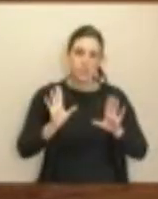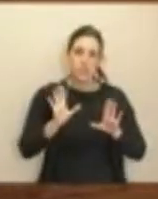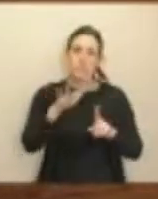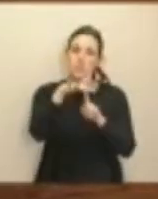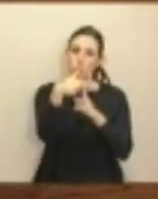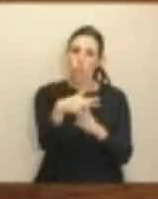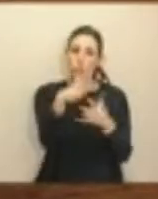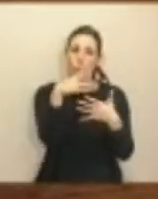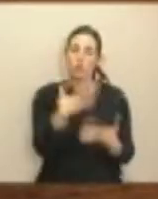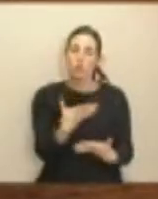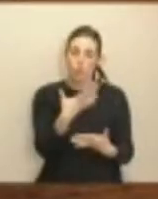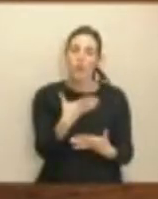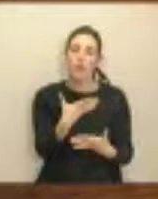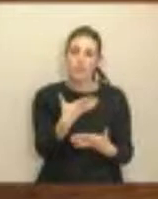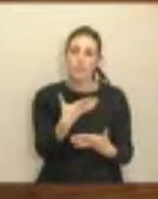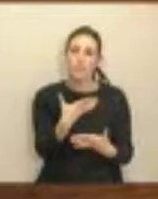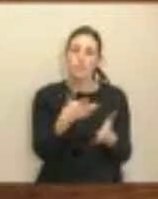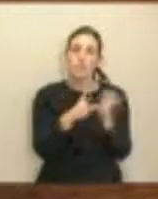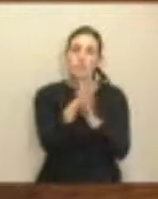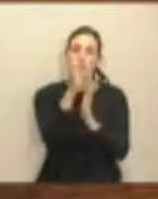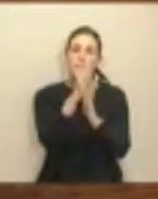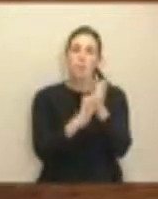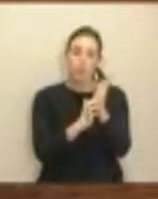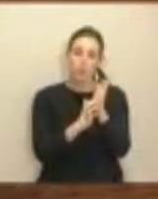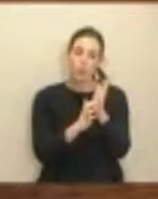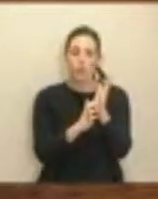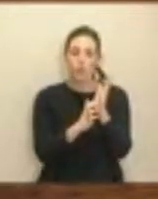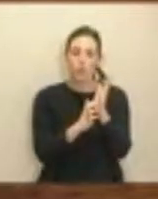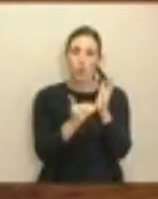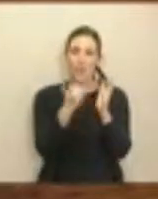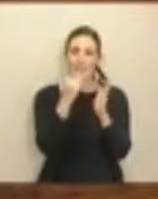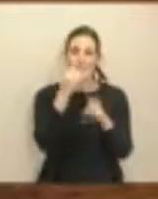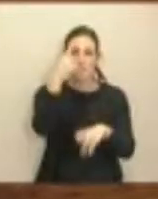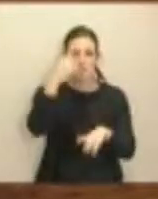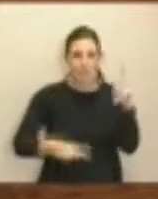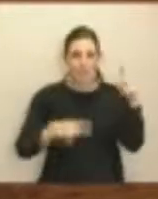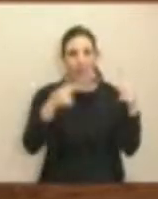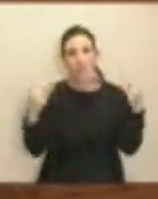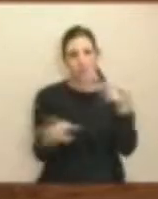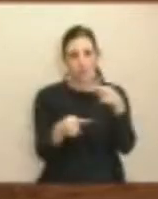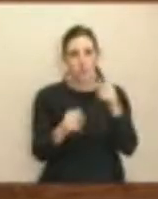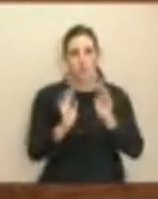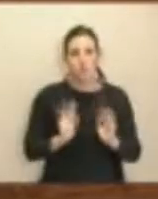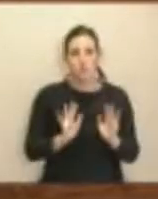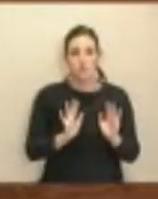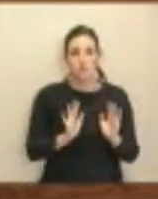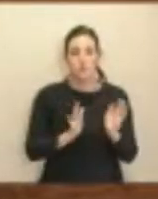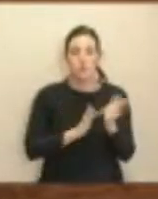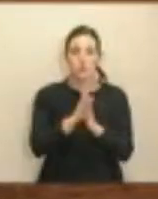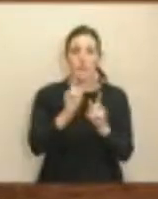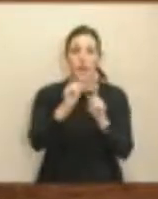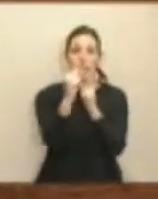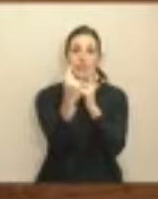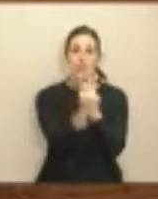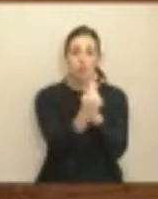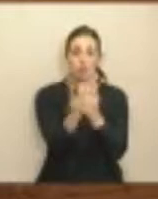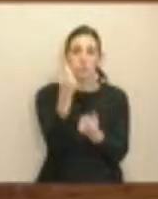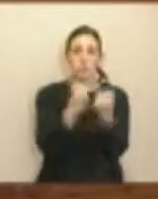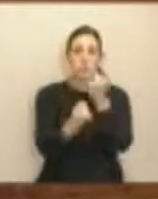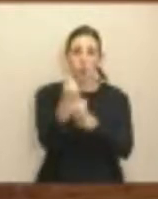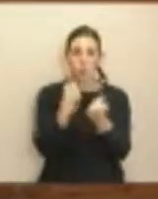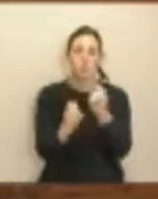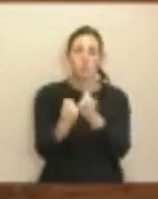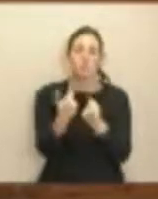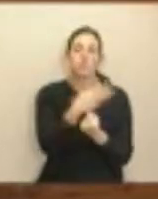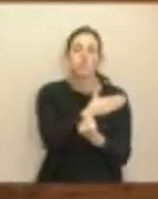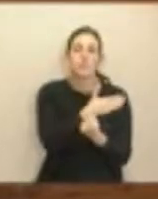situación actual es de una reducción prácticamente de la mitad del déficit. Y con unos indicadores económicos que